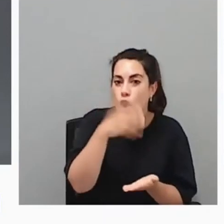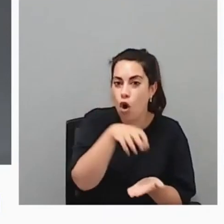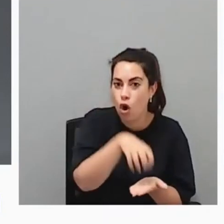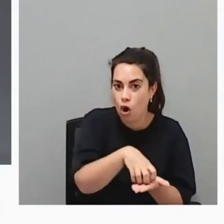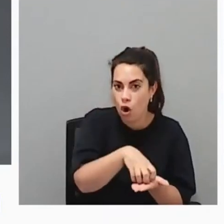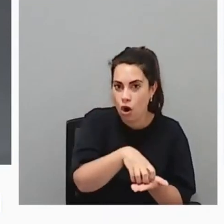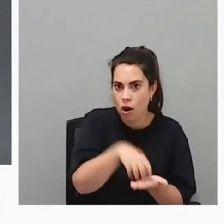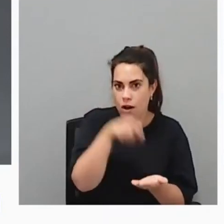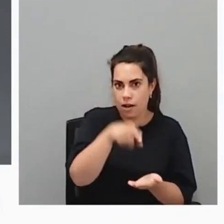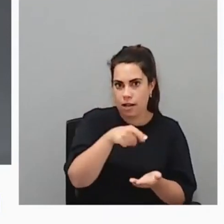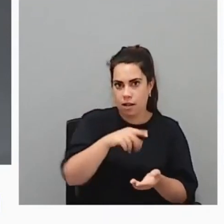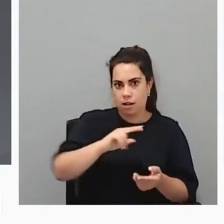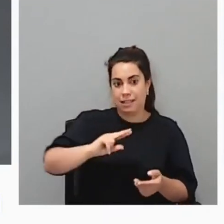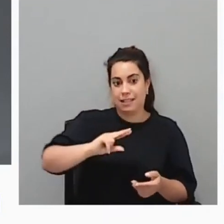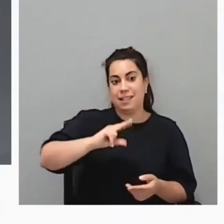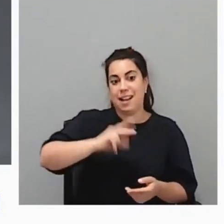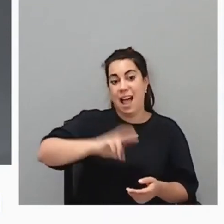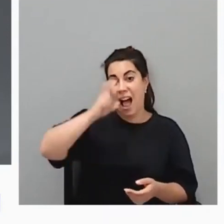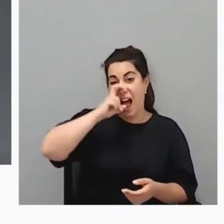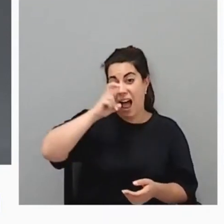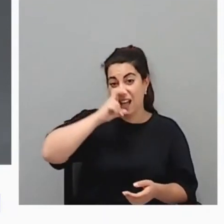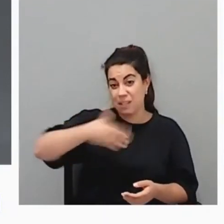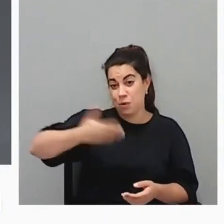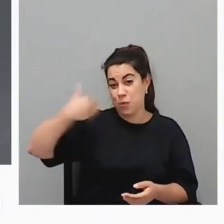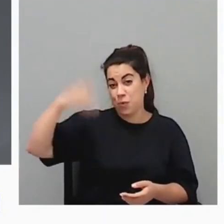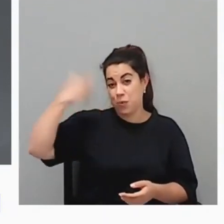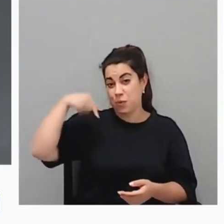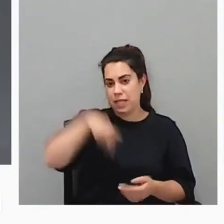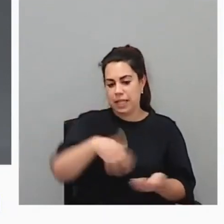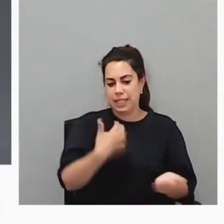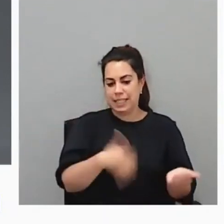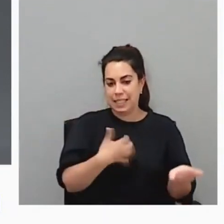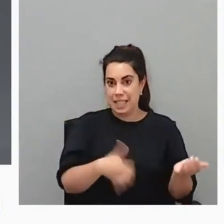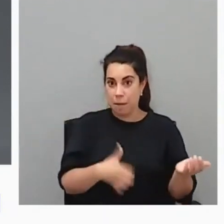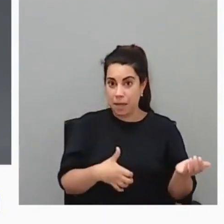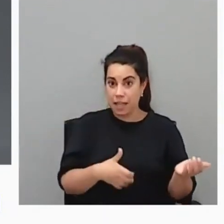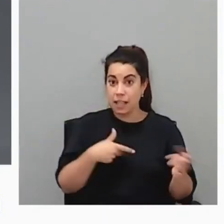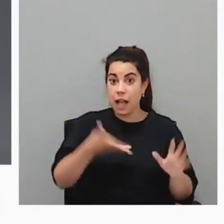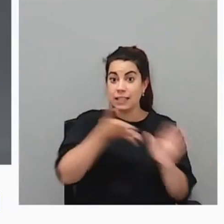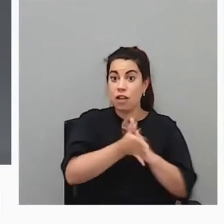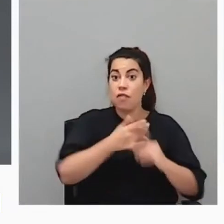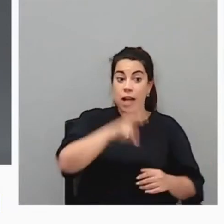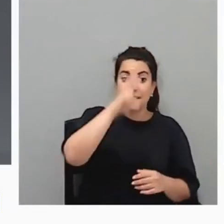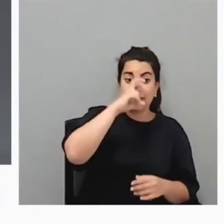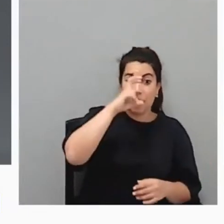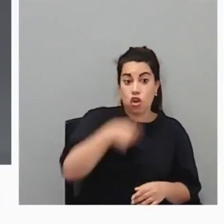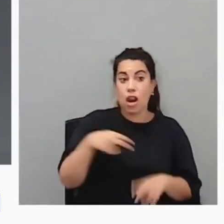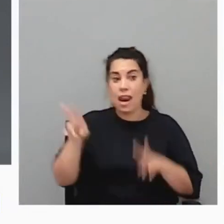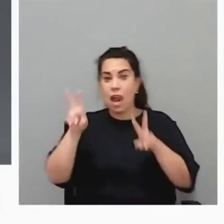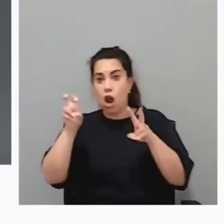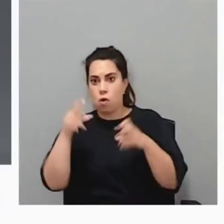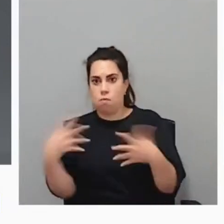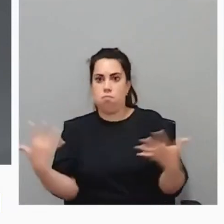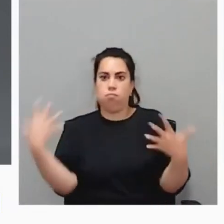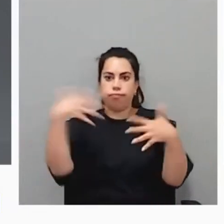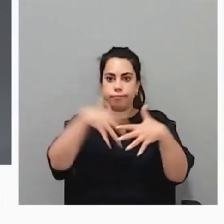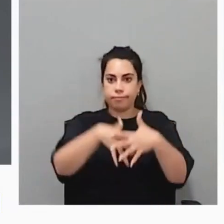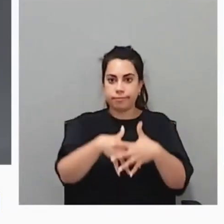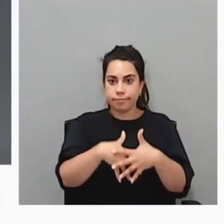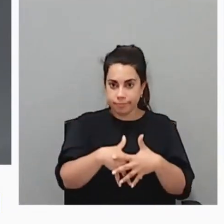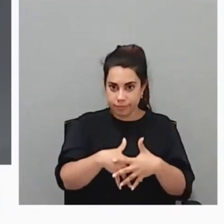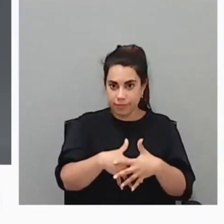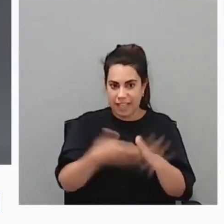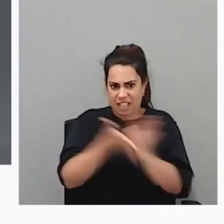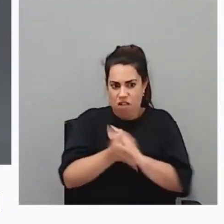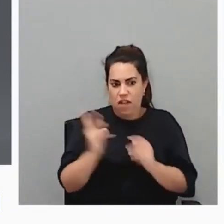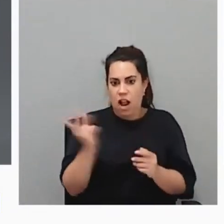más antiguo aquí de Sevilla, donde se une lo tradicional con la nueva tecnología sin que se repelan,